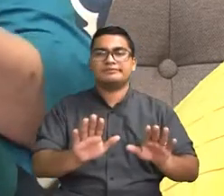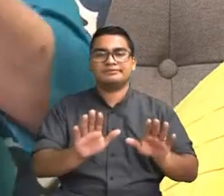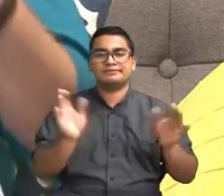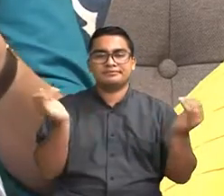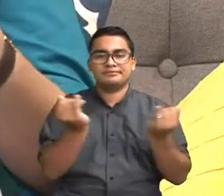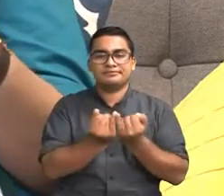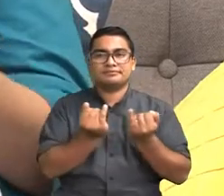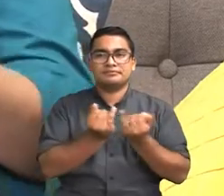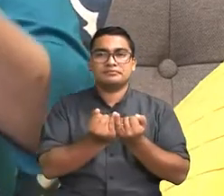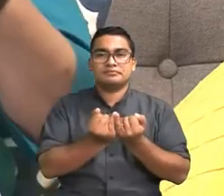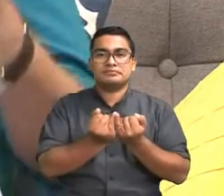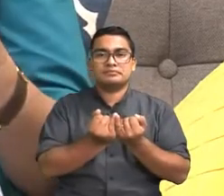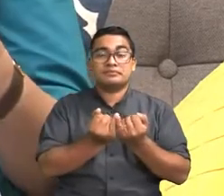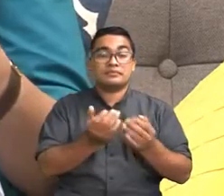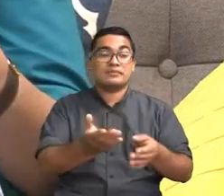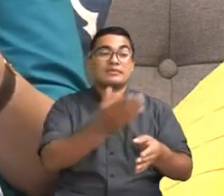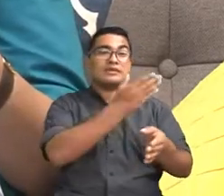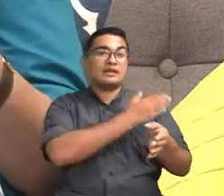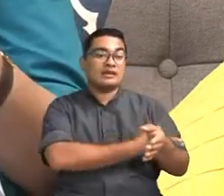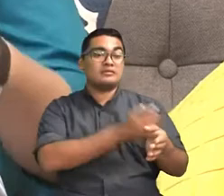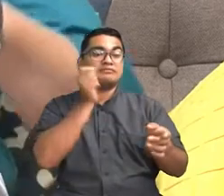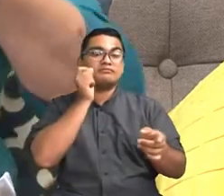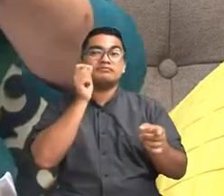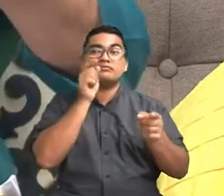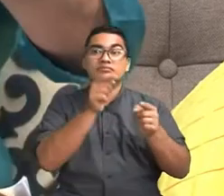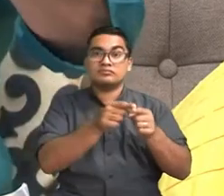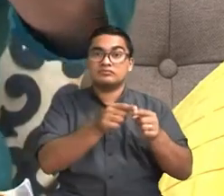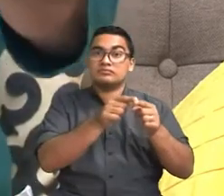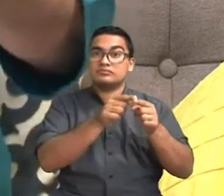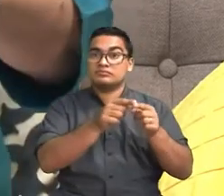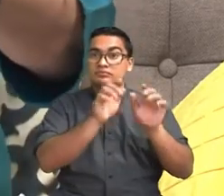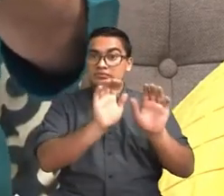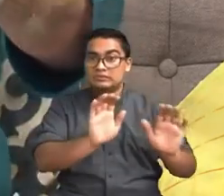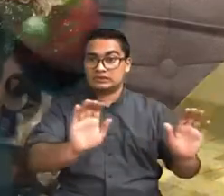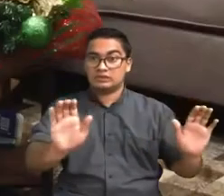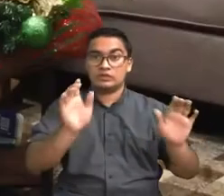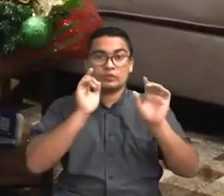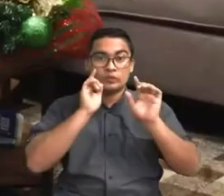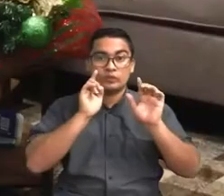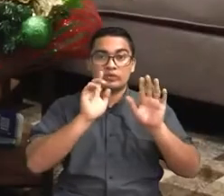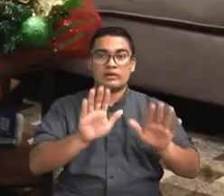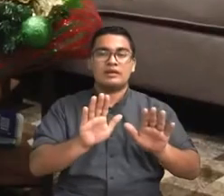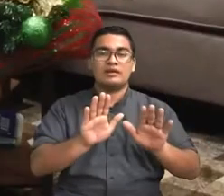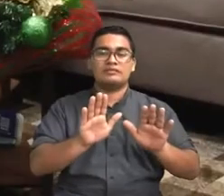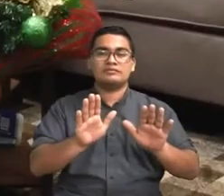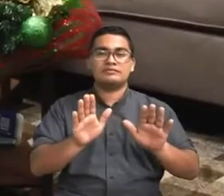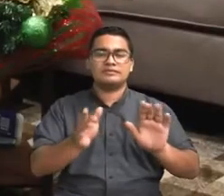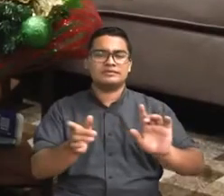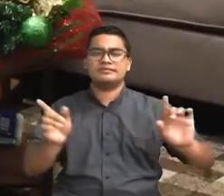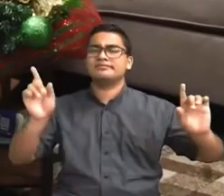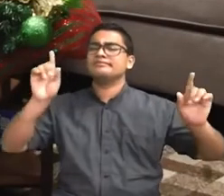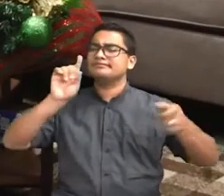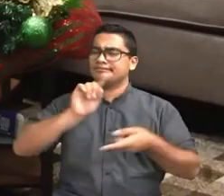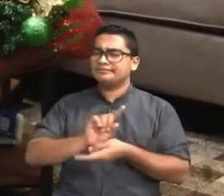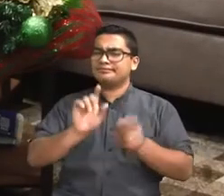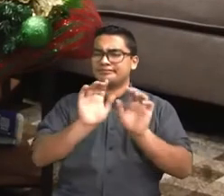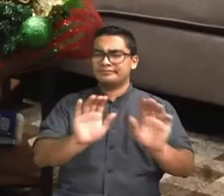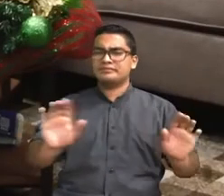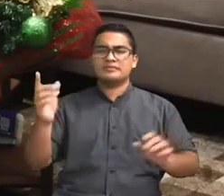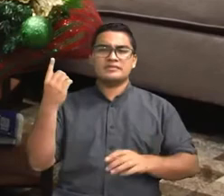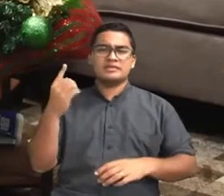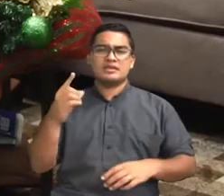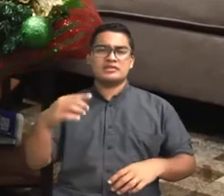el objeto, porque antes era el objeto de protección, ahora es el sujeto que tiene derechos que deben de ser tomados en